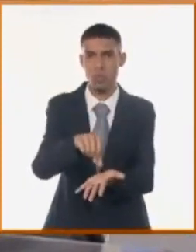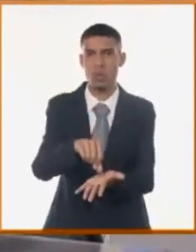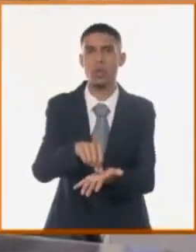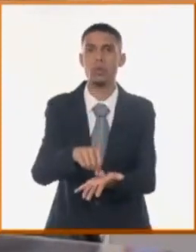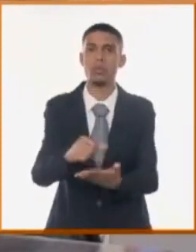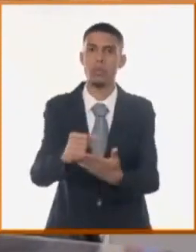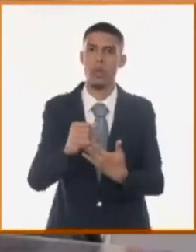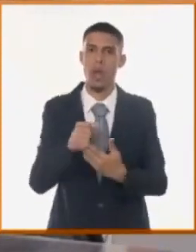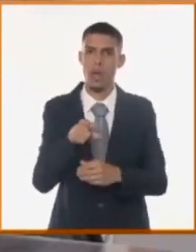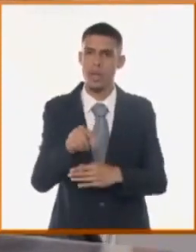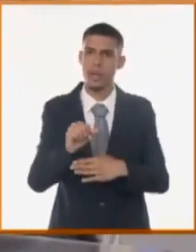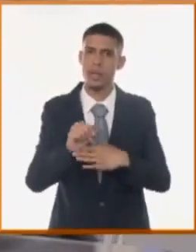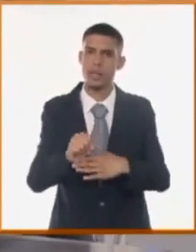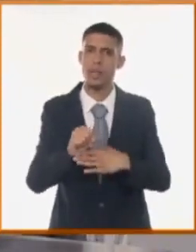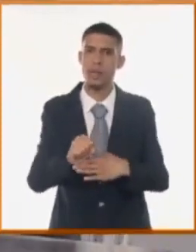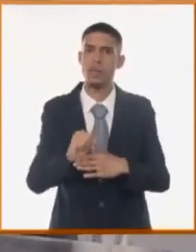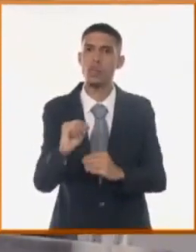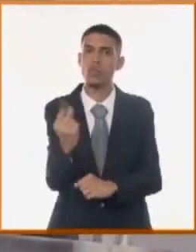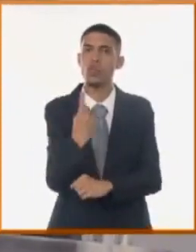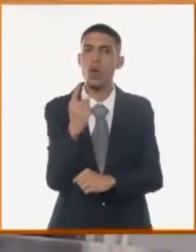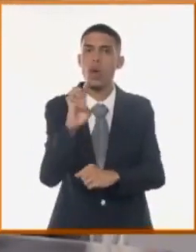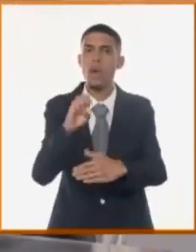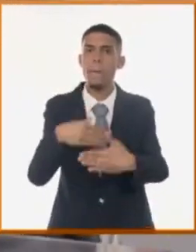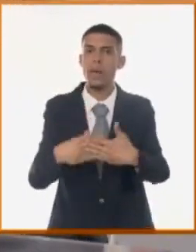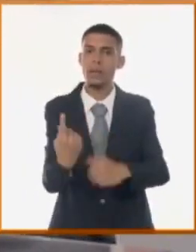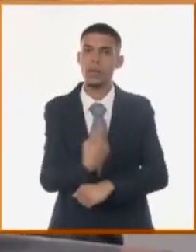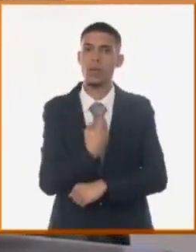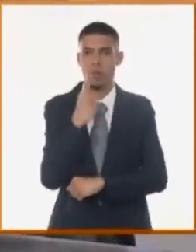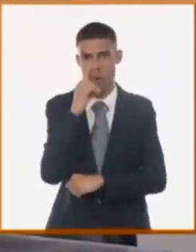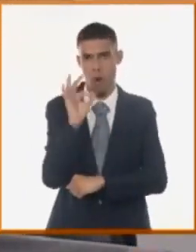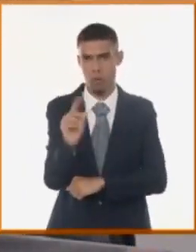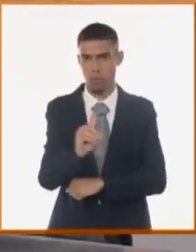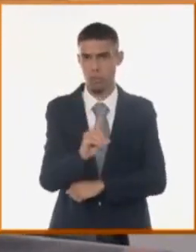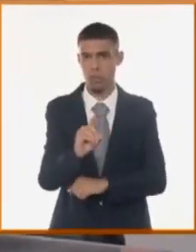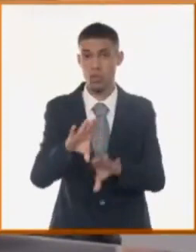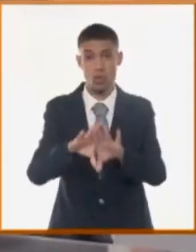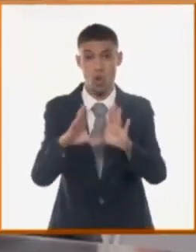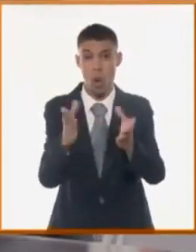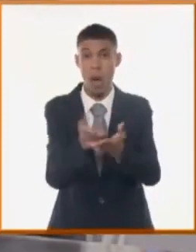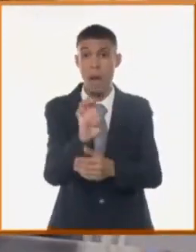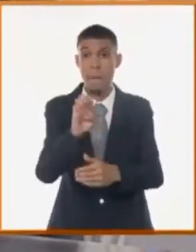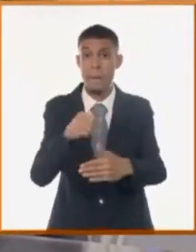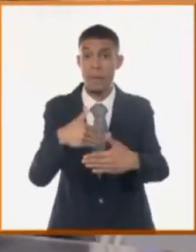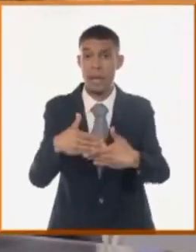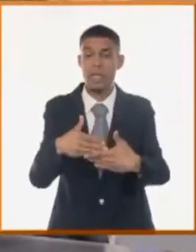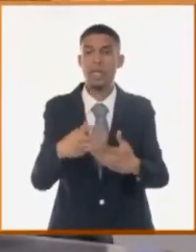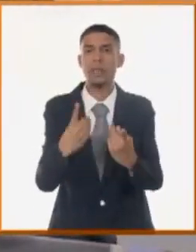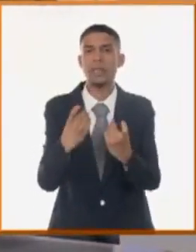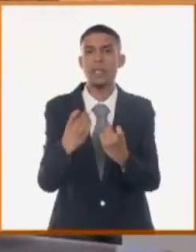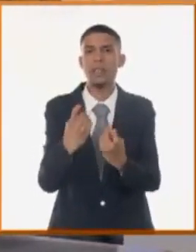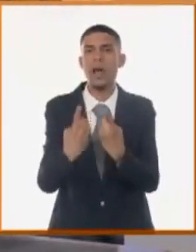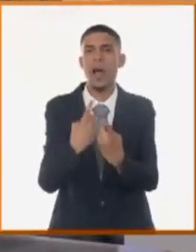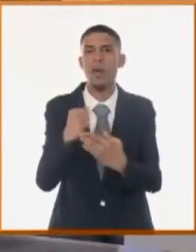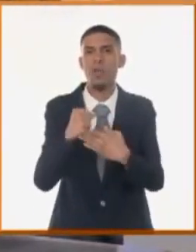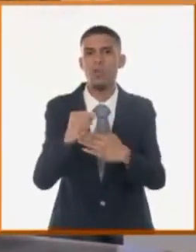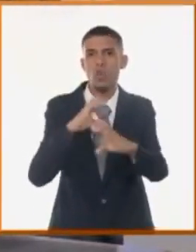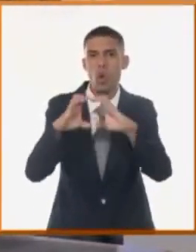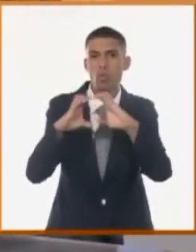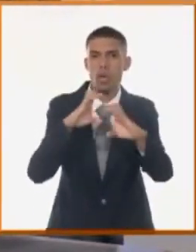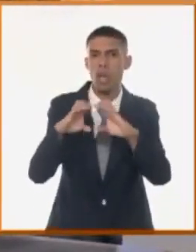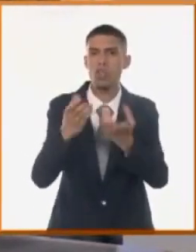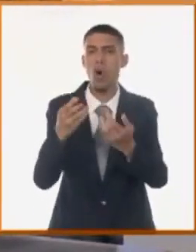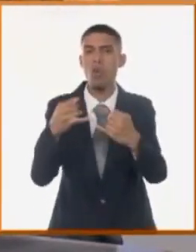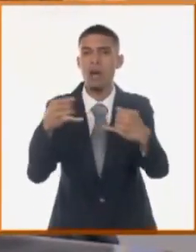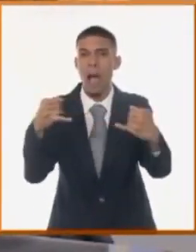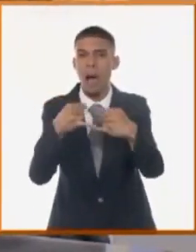prestan servicios no solamente a las empresas nuestras, sino a todas las empresas que necesiten apoyos en sus sistemas de comunicaciones. Y